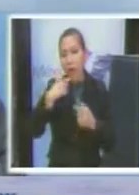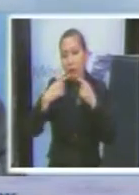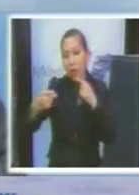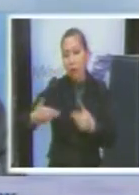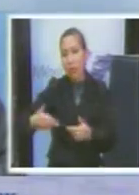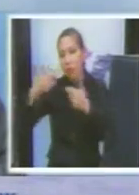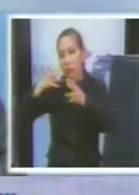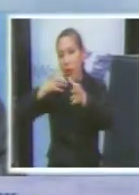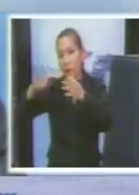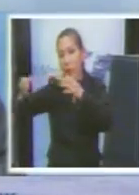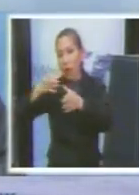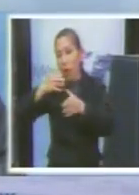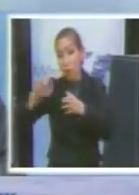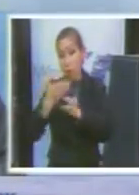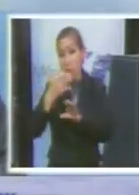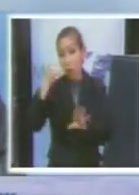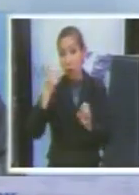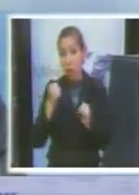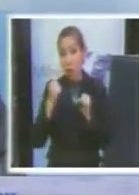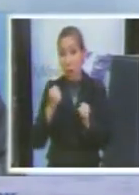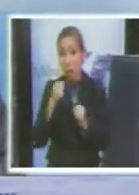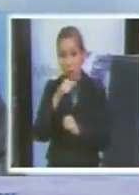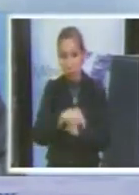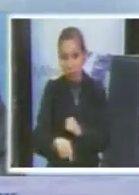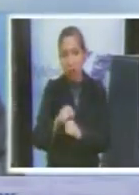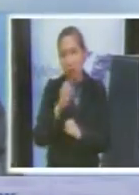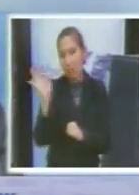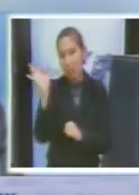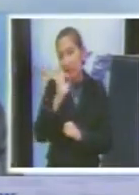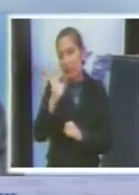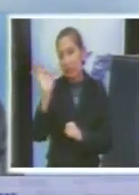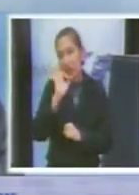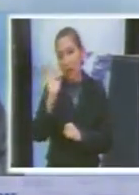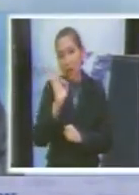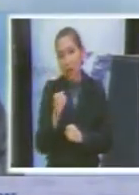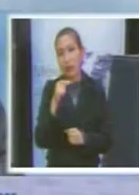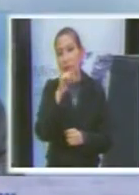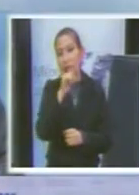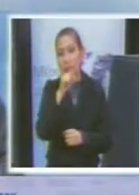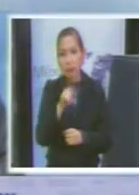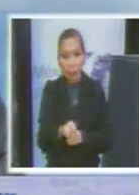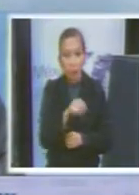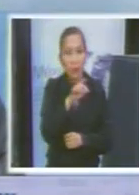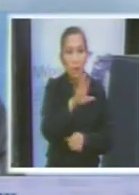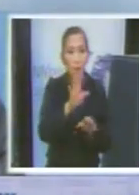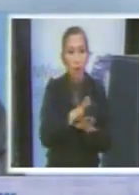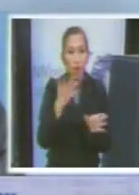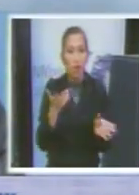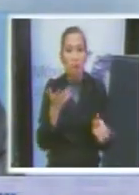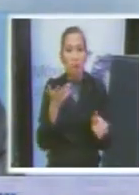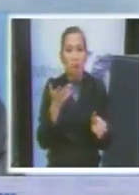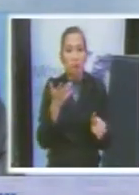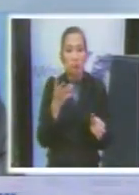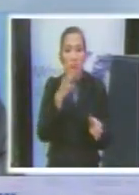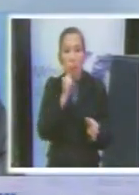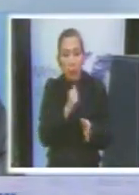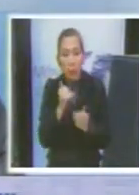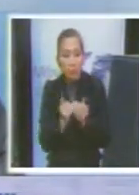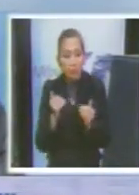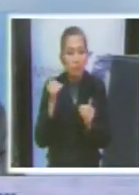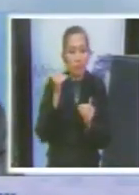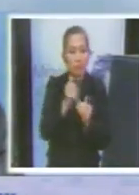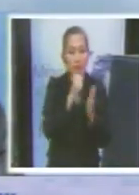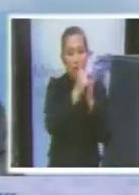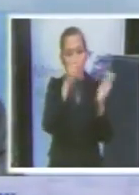negociaciones comerciales bilaterales muy agresivas y posiblemente o sin lugar a dudas también por la imposibilidad de avanzar la